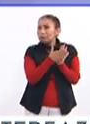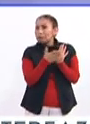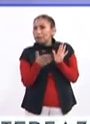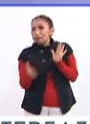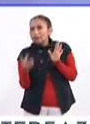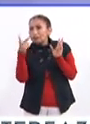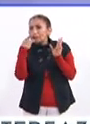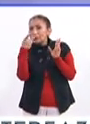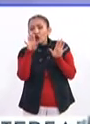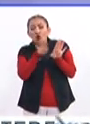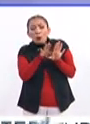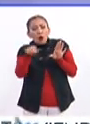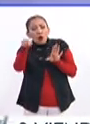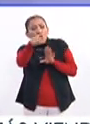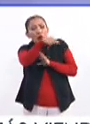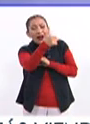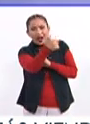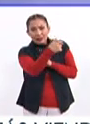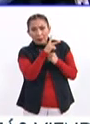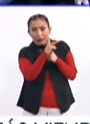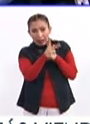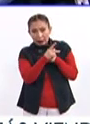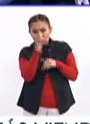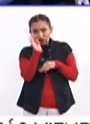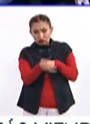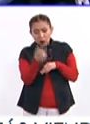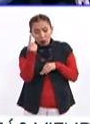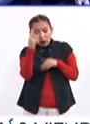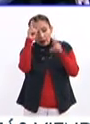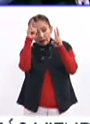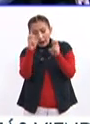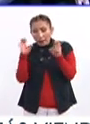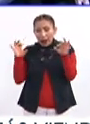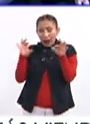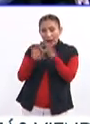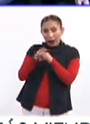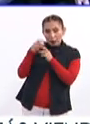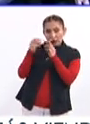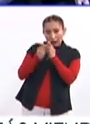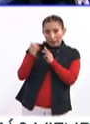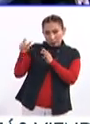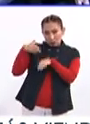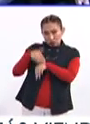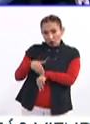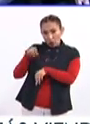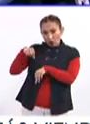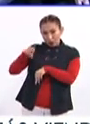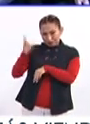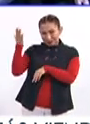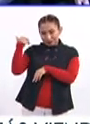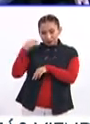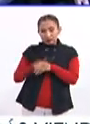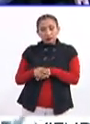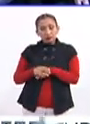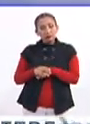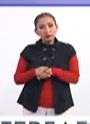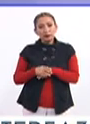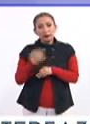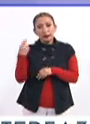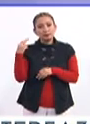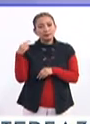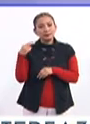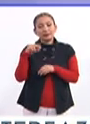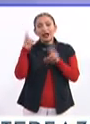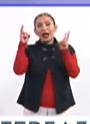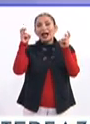de cómo los países que han suscrito una agenda global en el marco de Naciones Unidas, a la que yo hablaba hace rato, en lo que se le